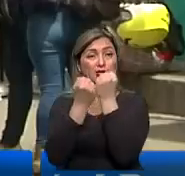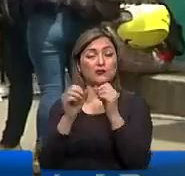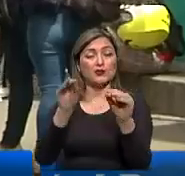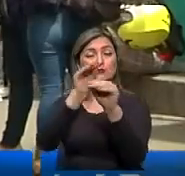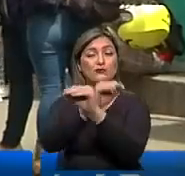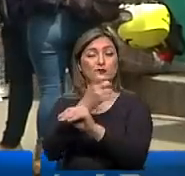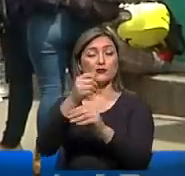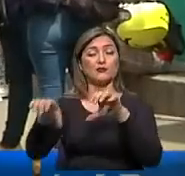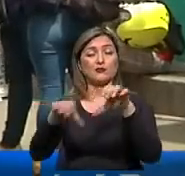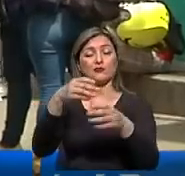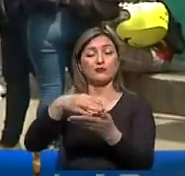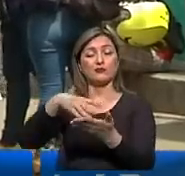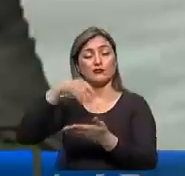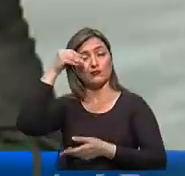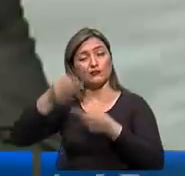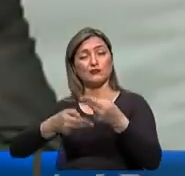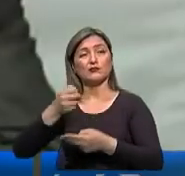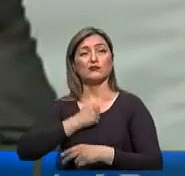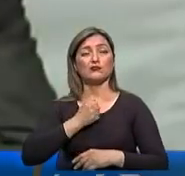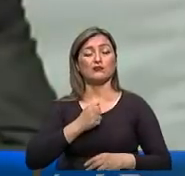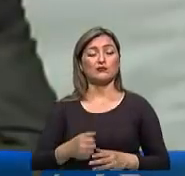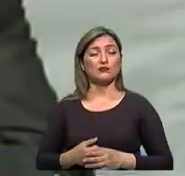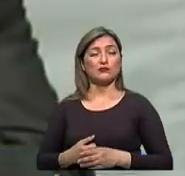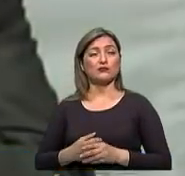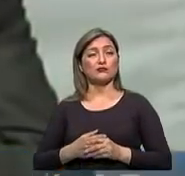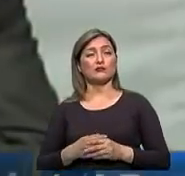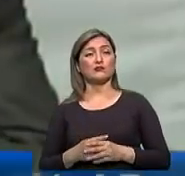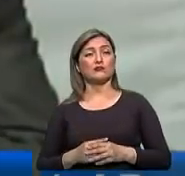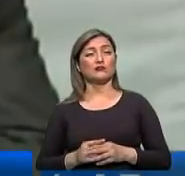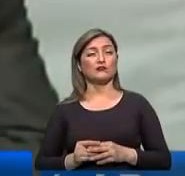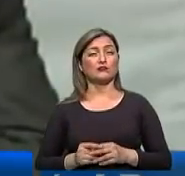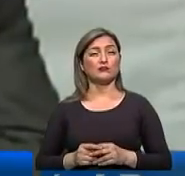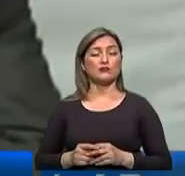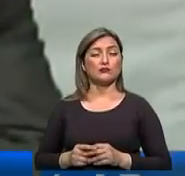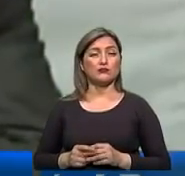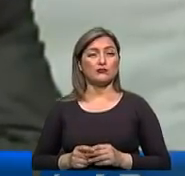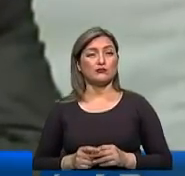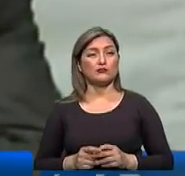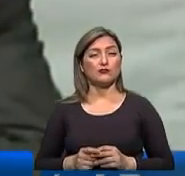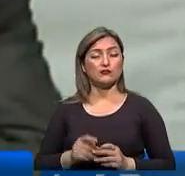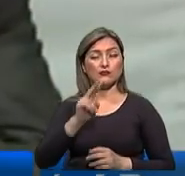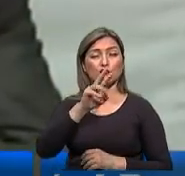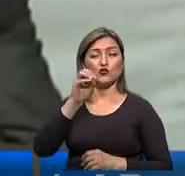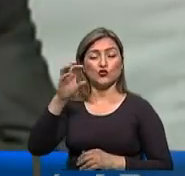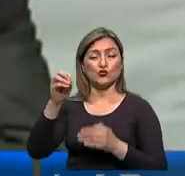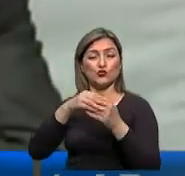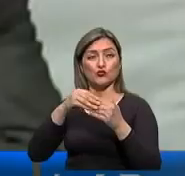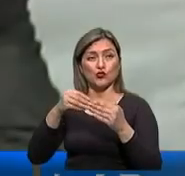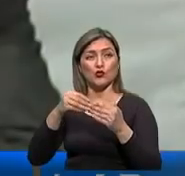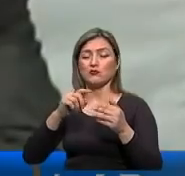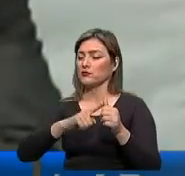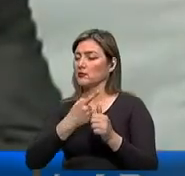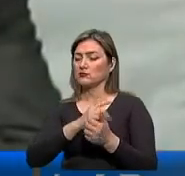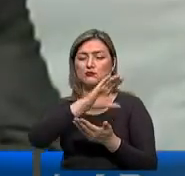transferencias para actividades de emprendimiento. Bordean por encima de los $200, que son los primeros incentivos para llevar